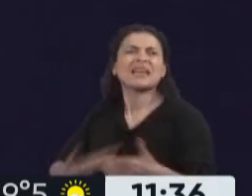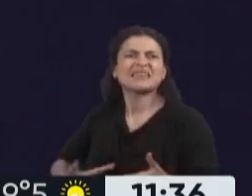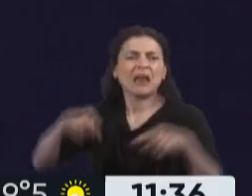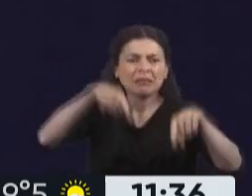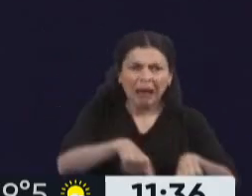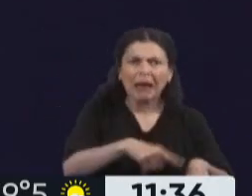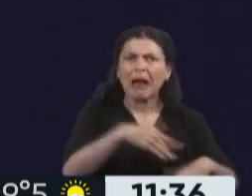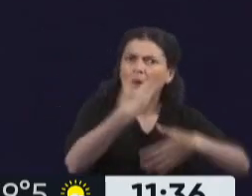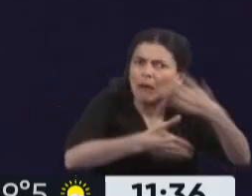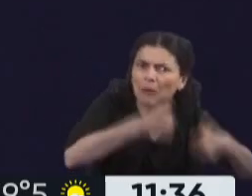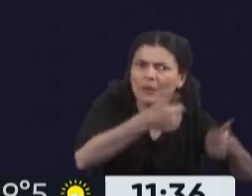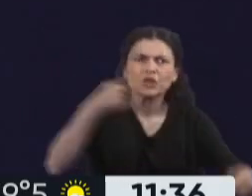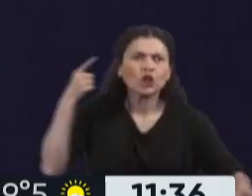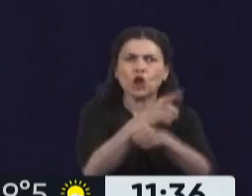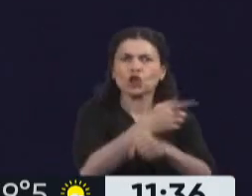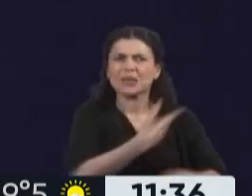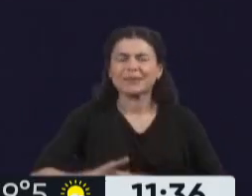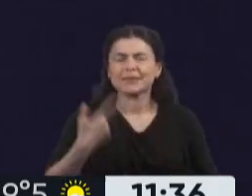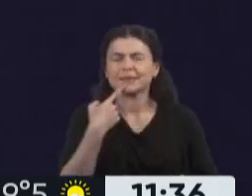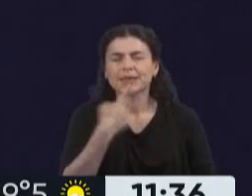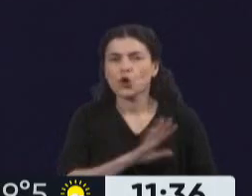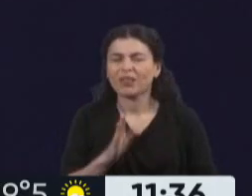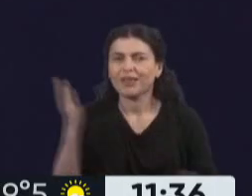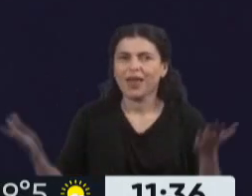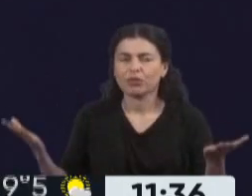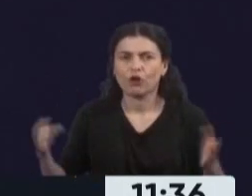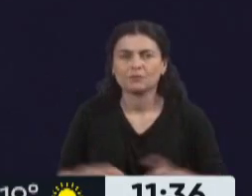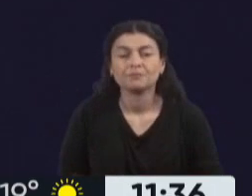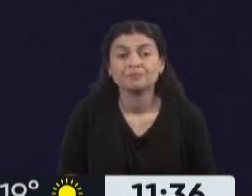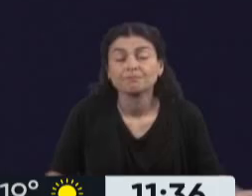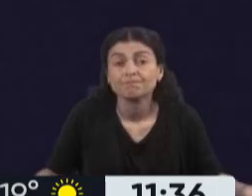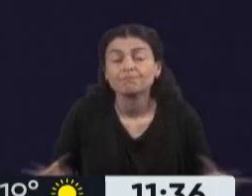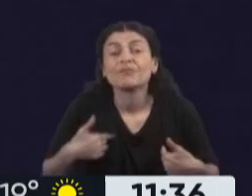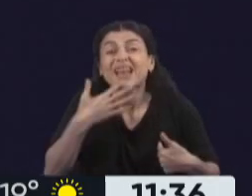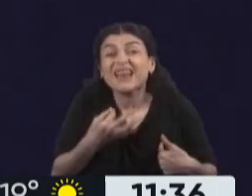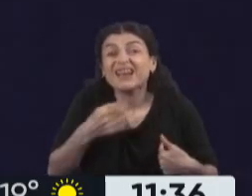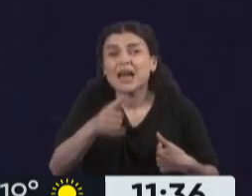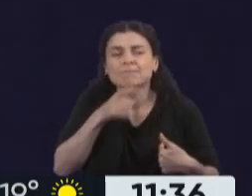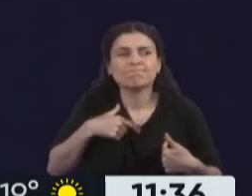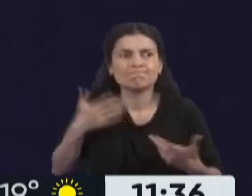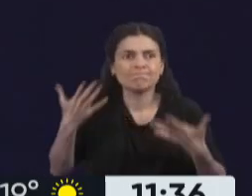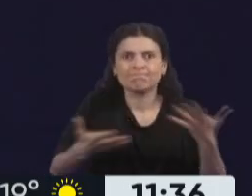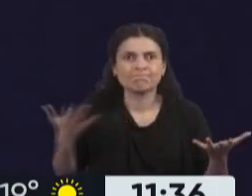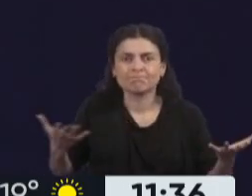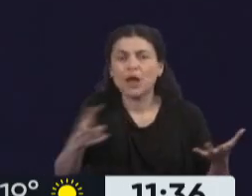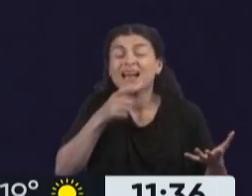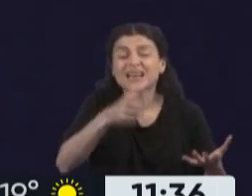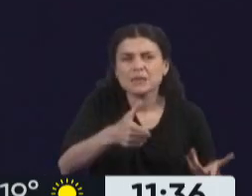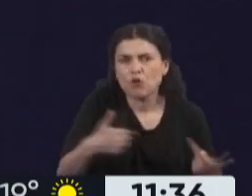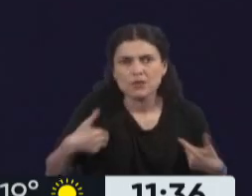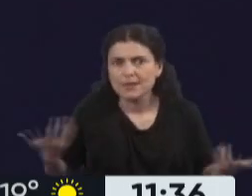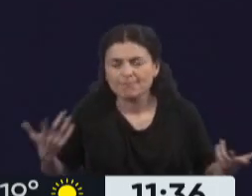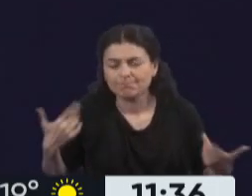bueno, a ver, no lo sé, la respuesta no la tengo. Si querés hacerte una